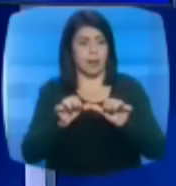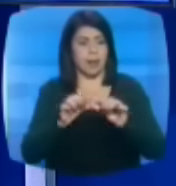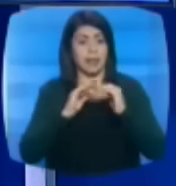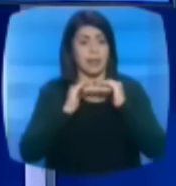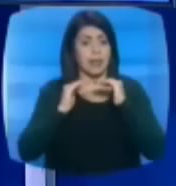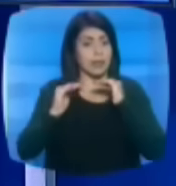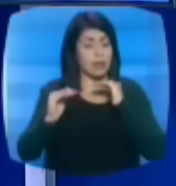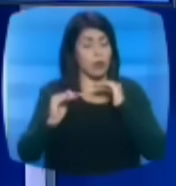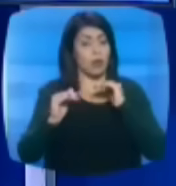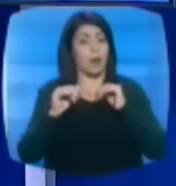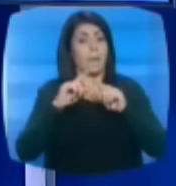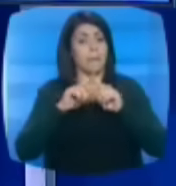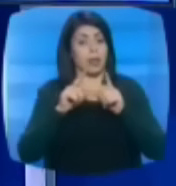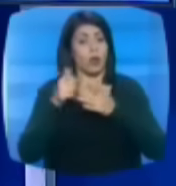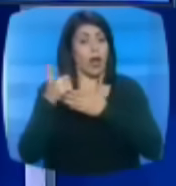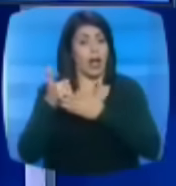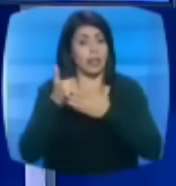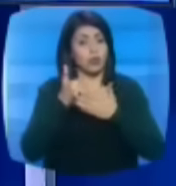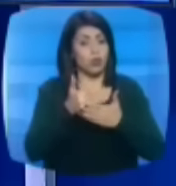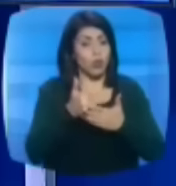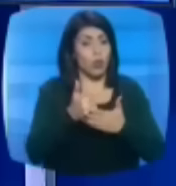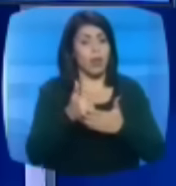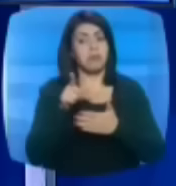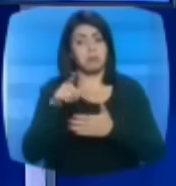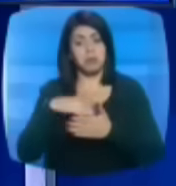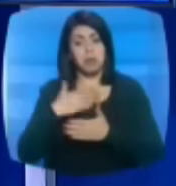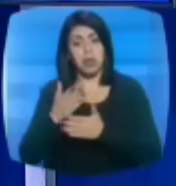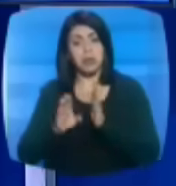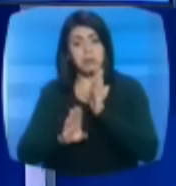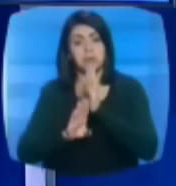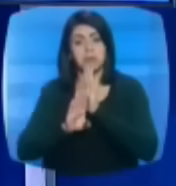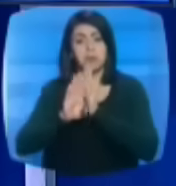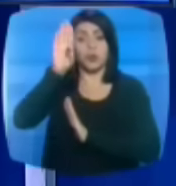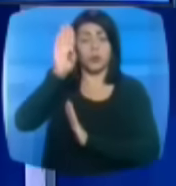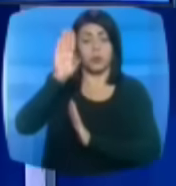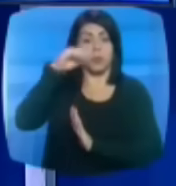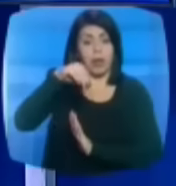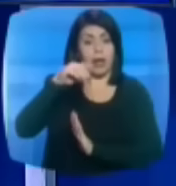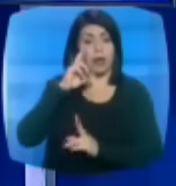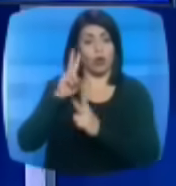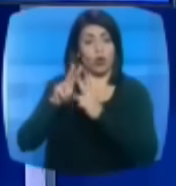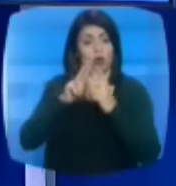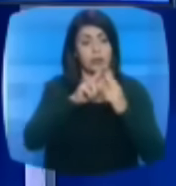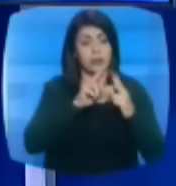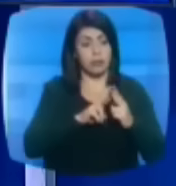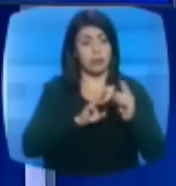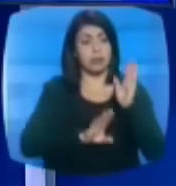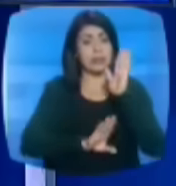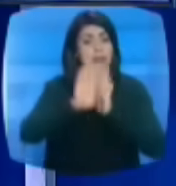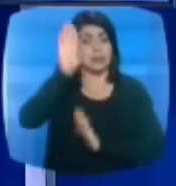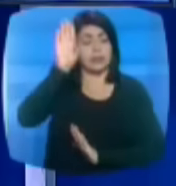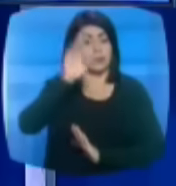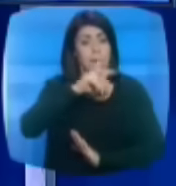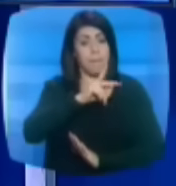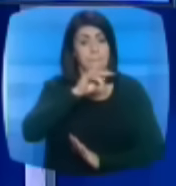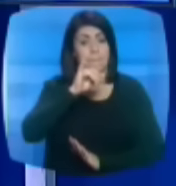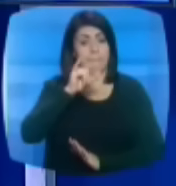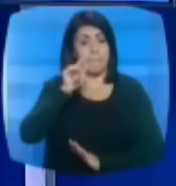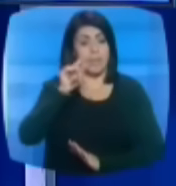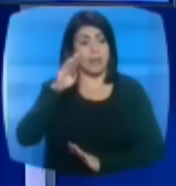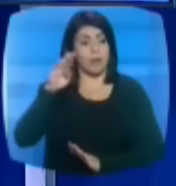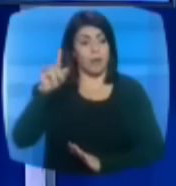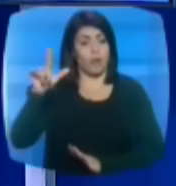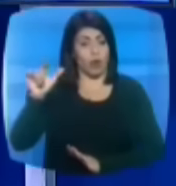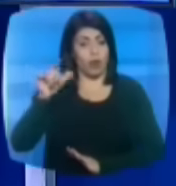mantenido. Claramente hay colaboraciones como esta que hacen que tenga un disparo, exposición, por así decirlo, una posición en las